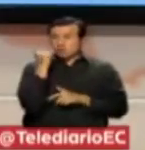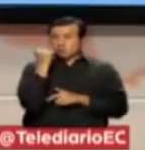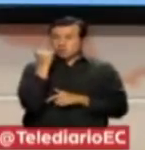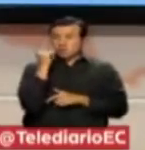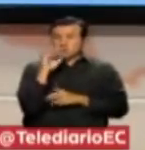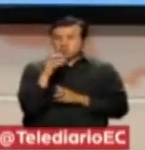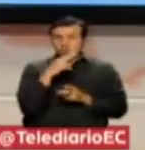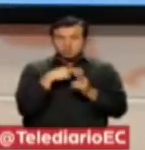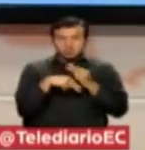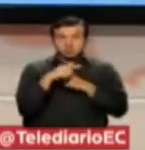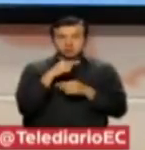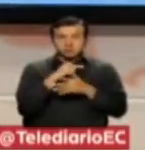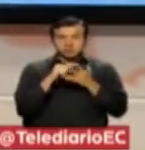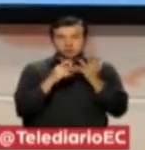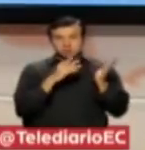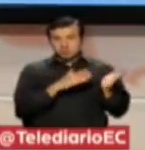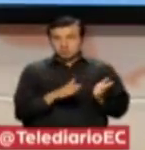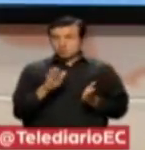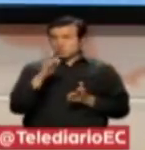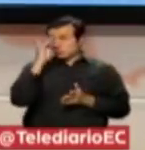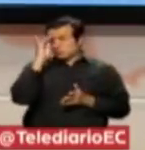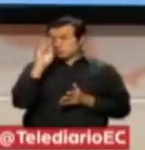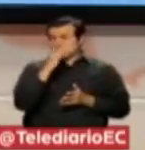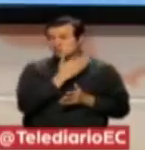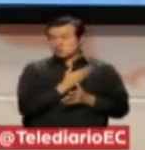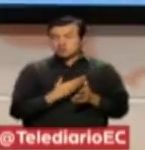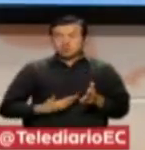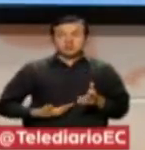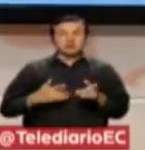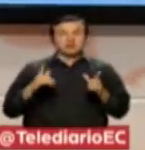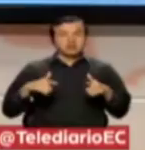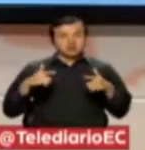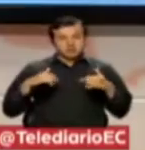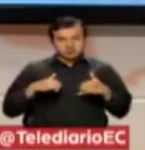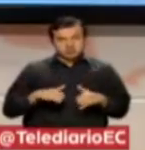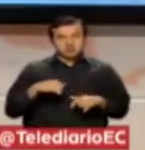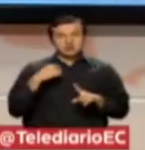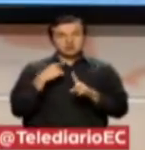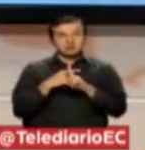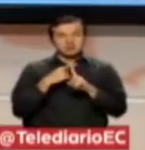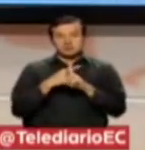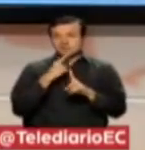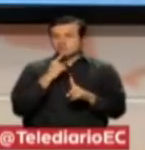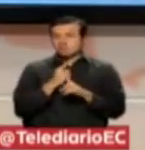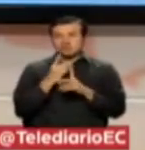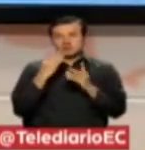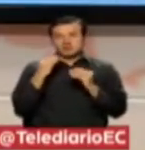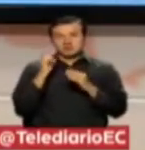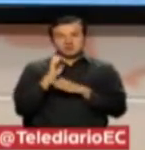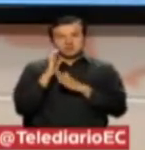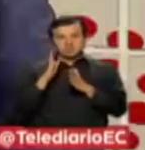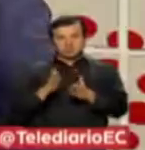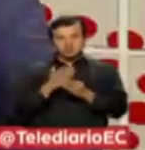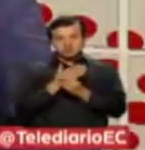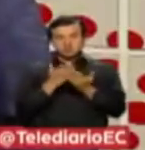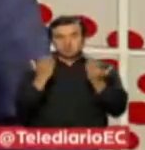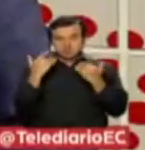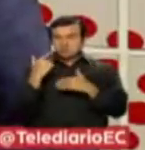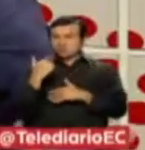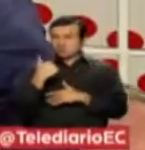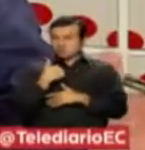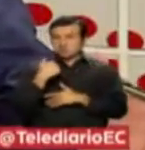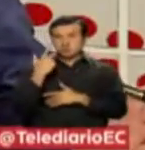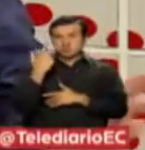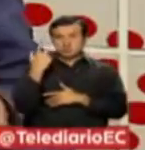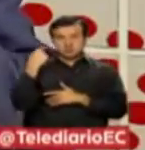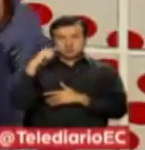Pero comenzamos a dar muestras de que esa decisión del presidente Moreno tiene resultados concretos que benefician a la mayoría de ecuatorianos. Bueno, me incluyo. Para mí